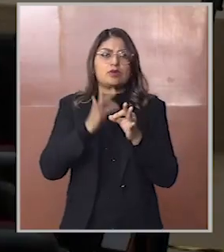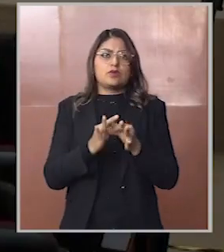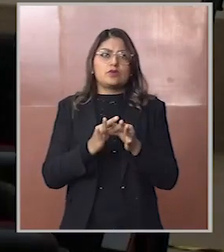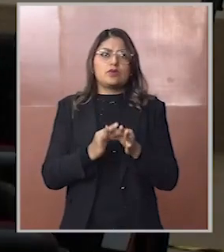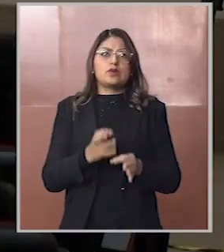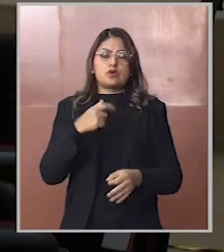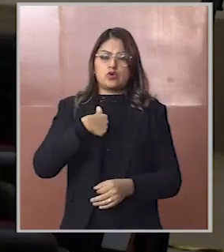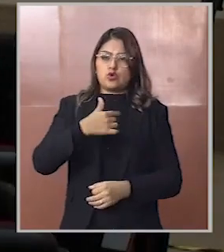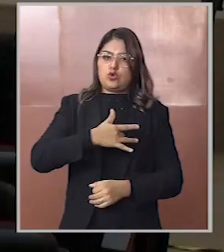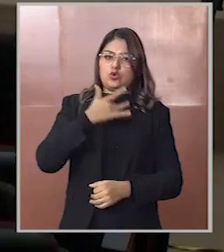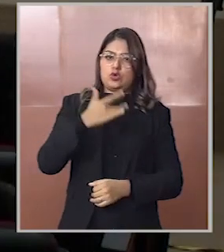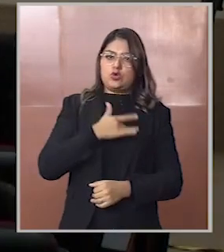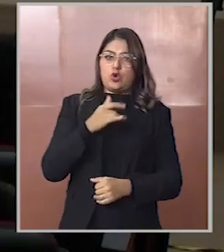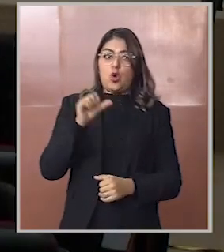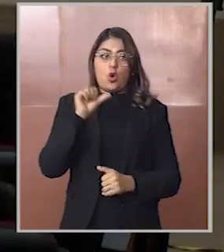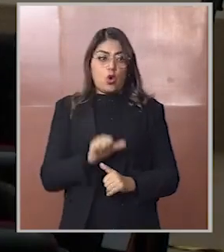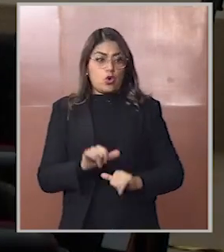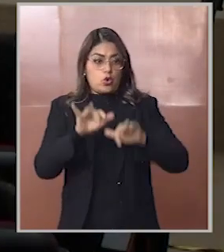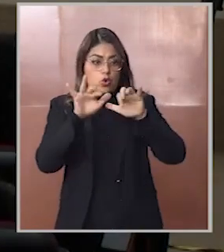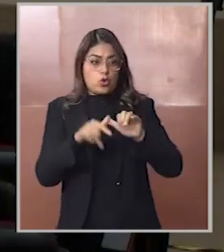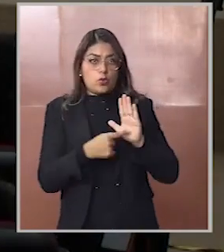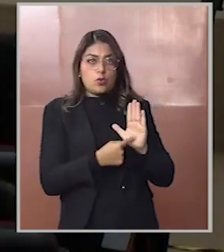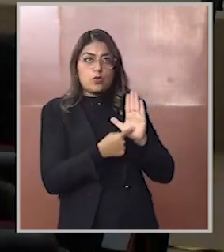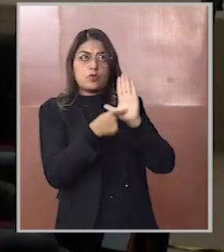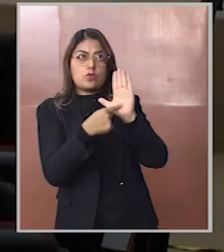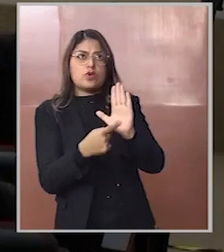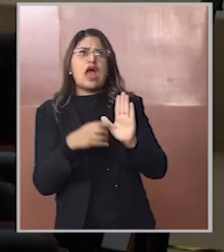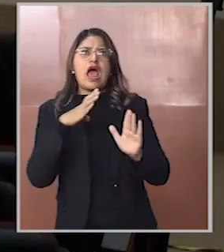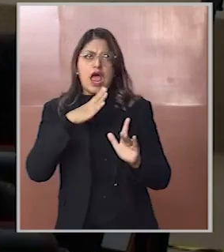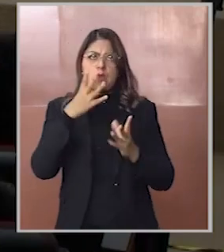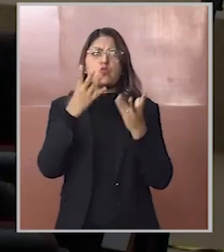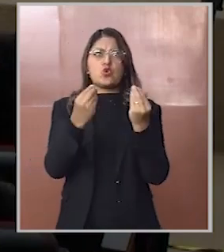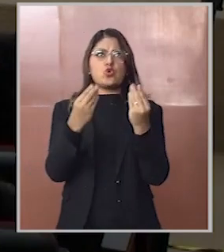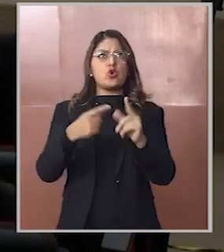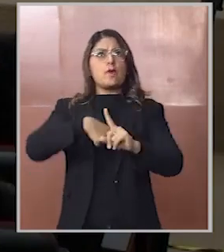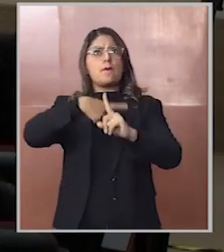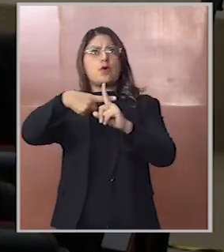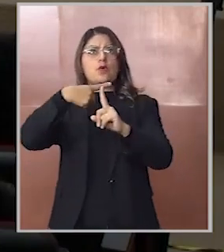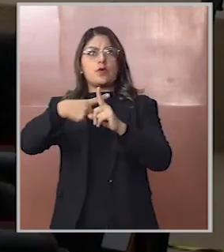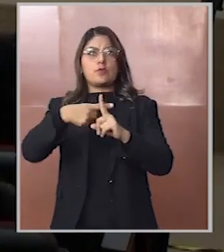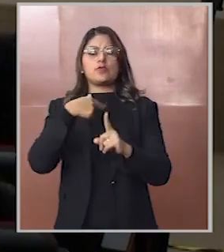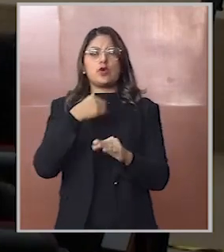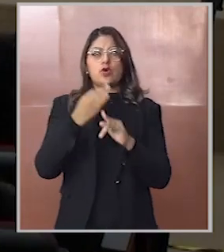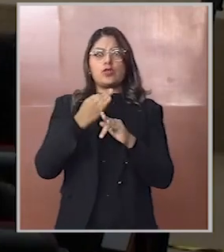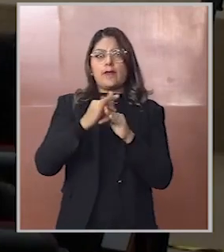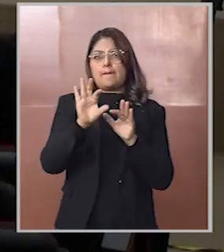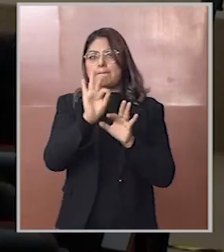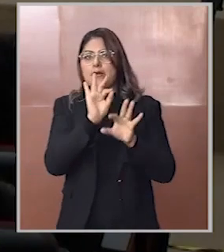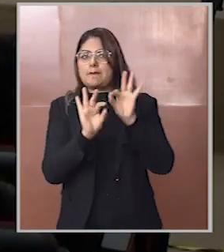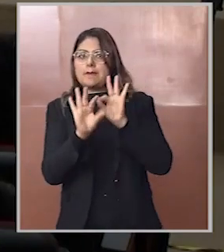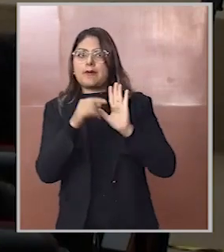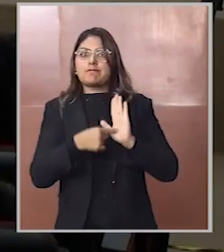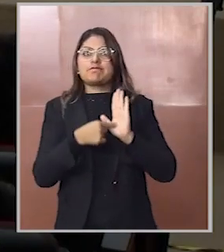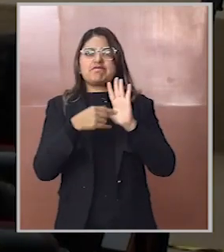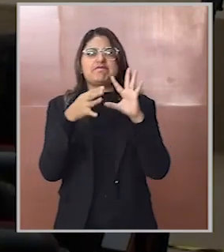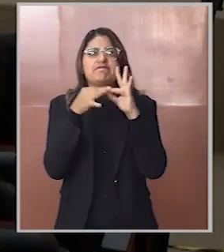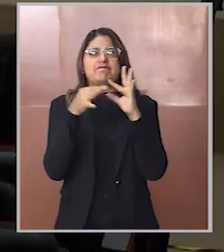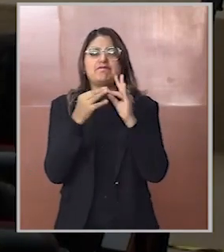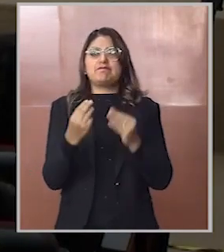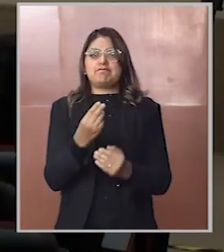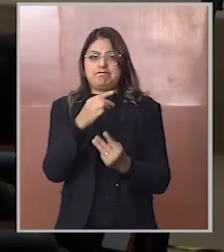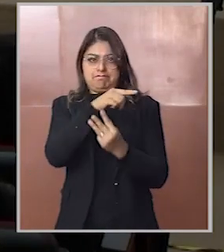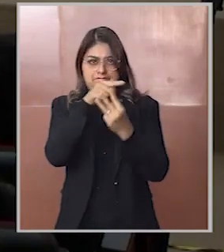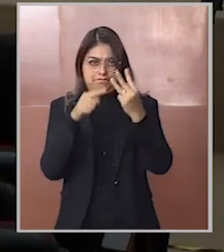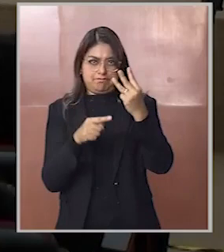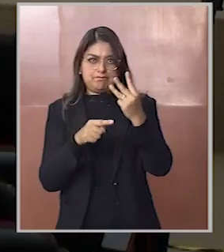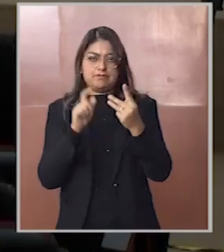cumplimiento Considero que los documentos que hoy se presentan tienen muchos aciertos y solo destacaré tres parten de un reconocimiento